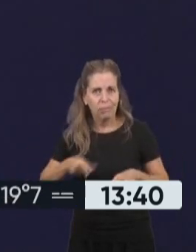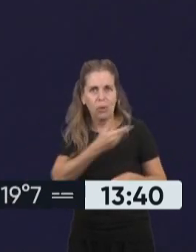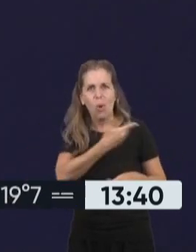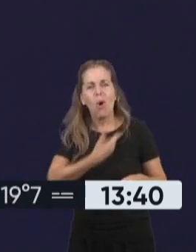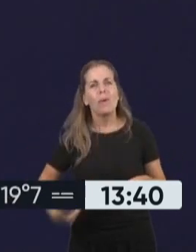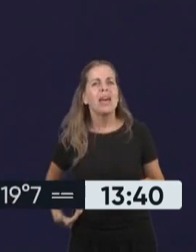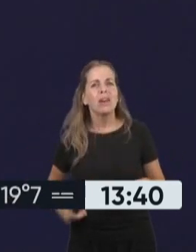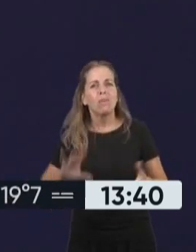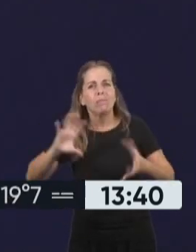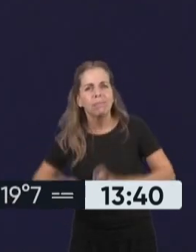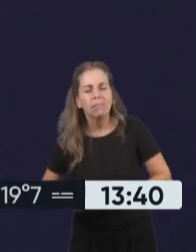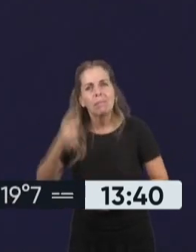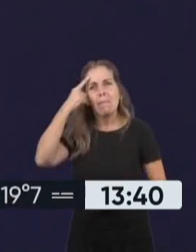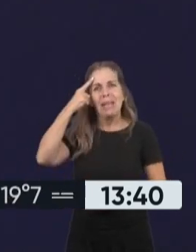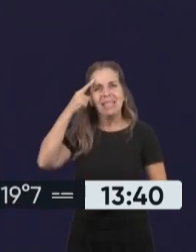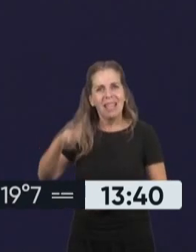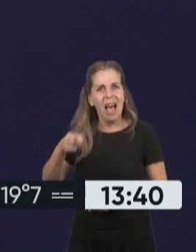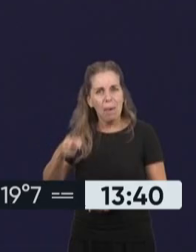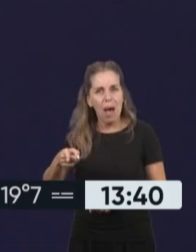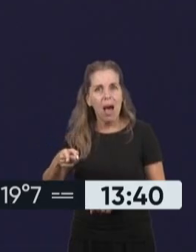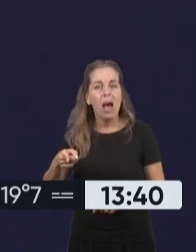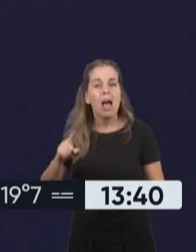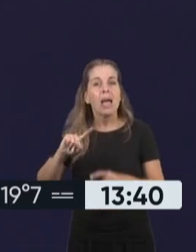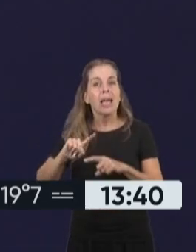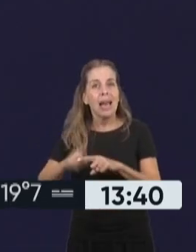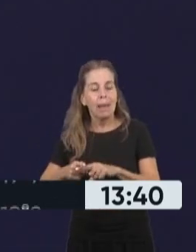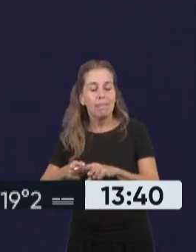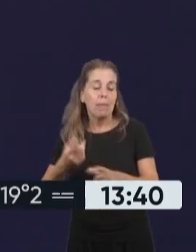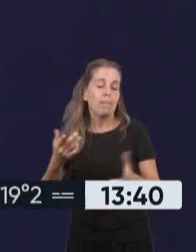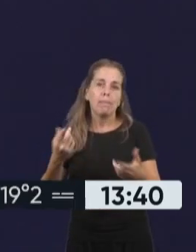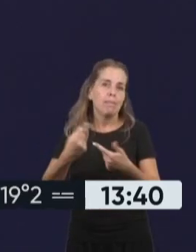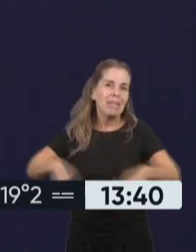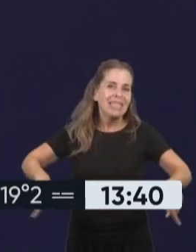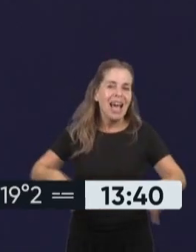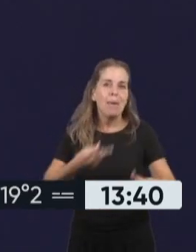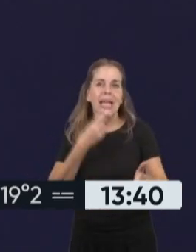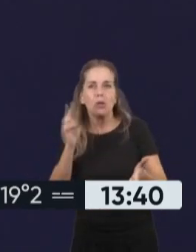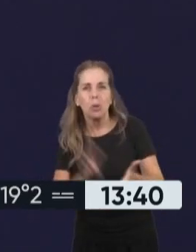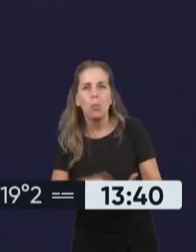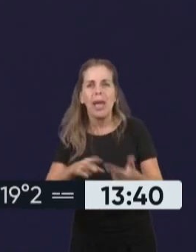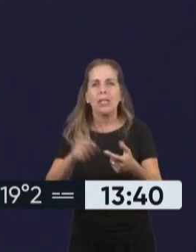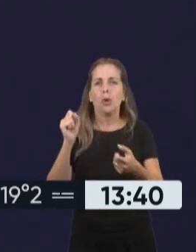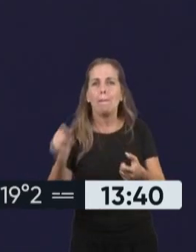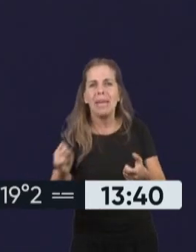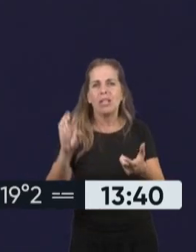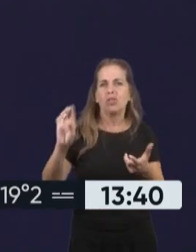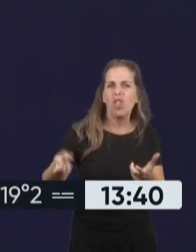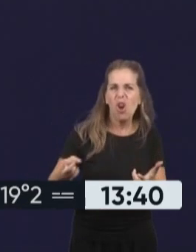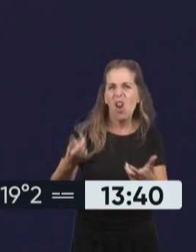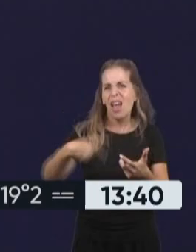otras cosas, pero consideraba que la política fiscal y la política monetaria no